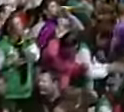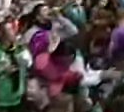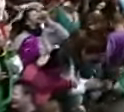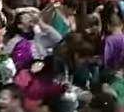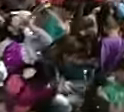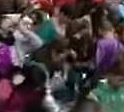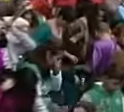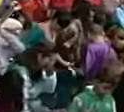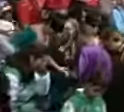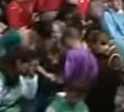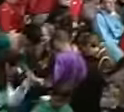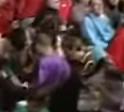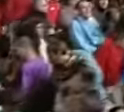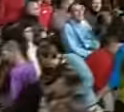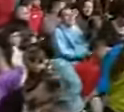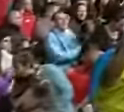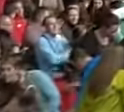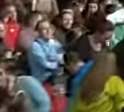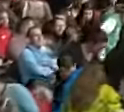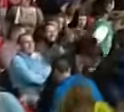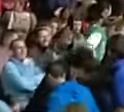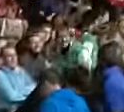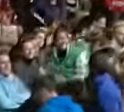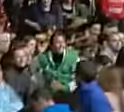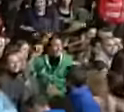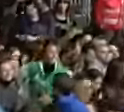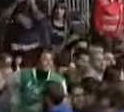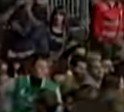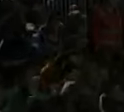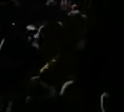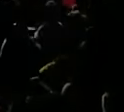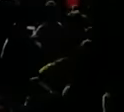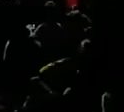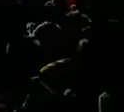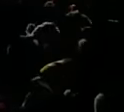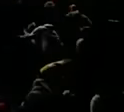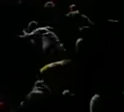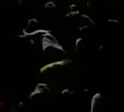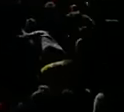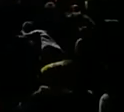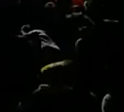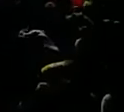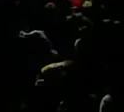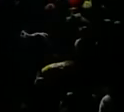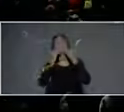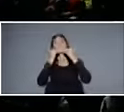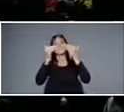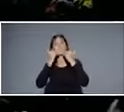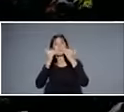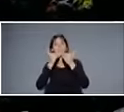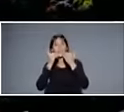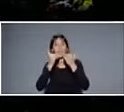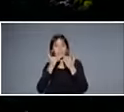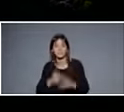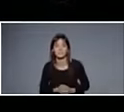a sus 85 componentes con este Bombones Sacarino, un botón especial, desde luego, ese es el diseño de Santi Castro.